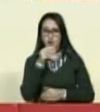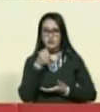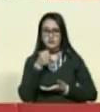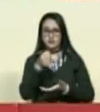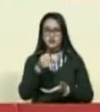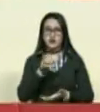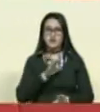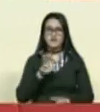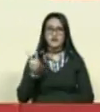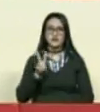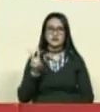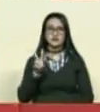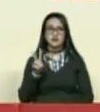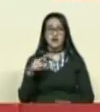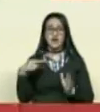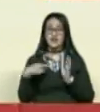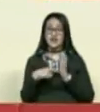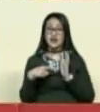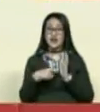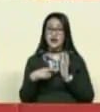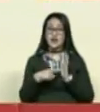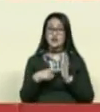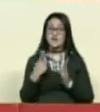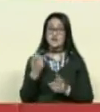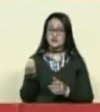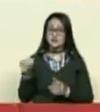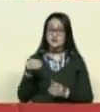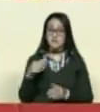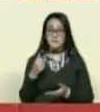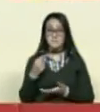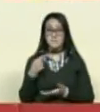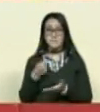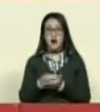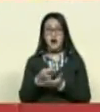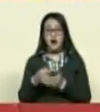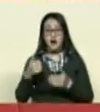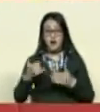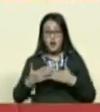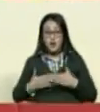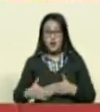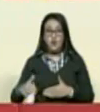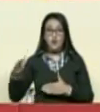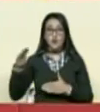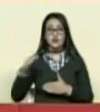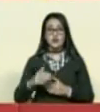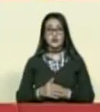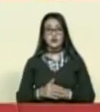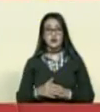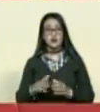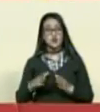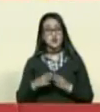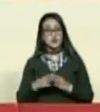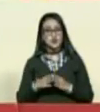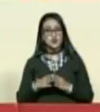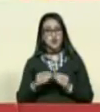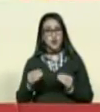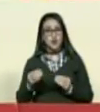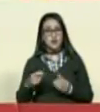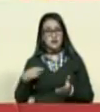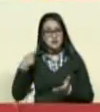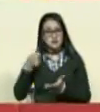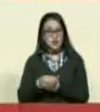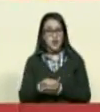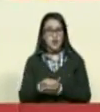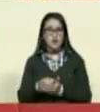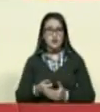por Venezuela y de las deudas que están por pagar a partir de hoy en adelante. Todas están en fase de